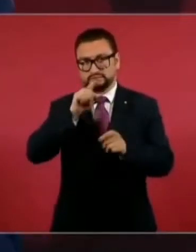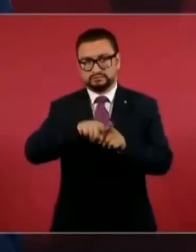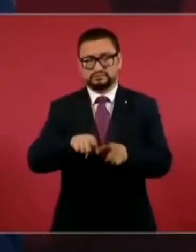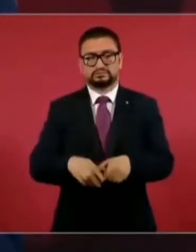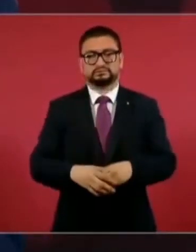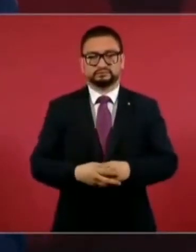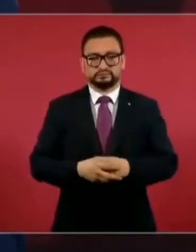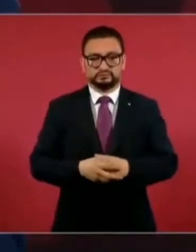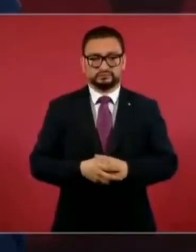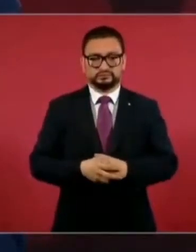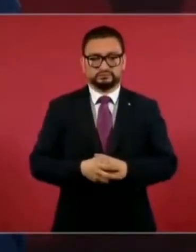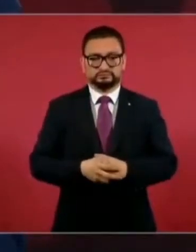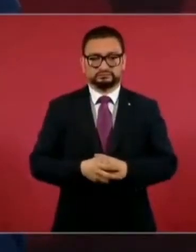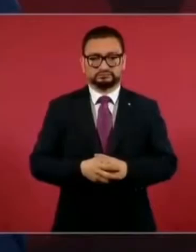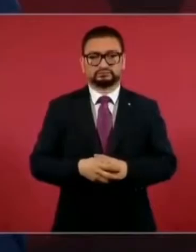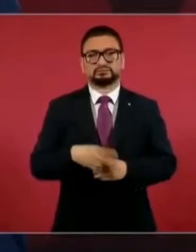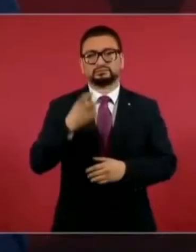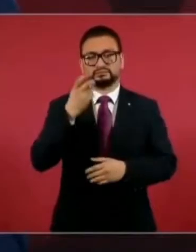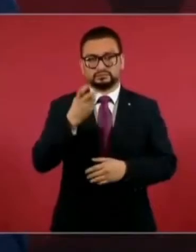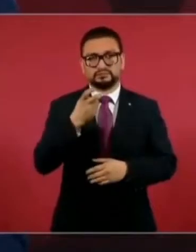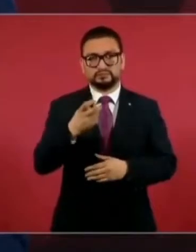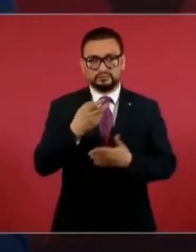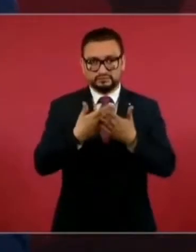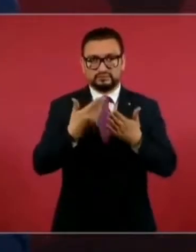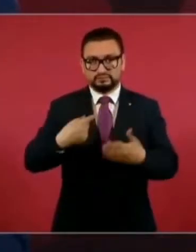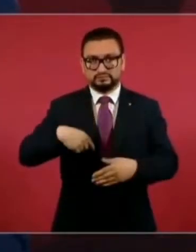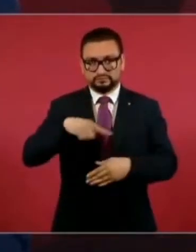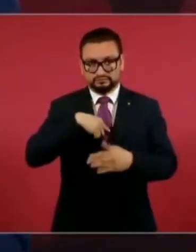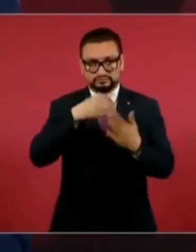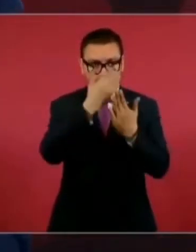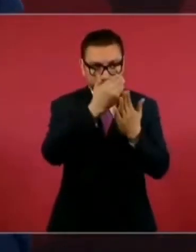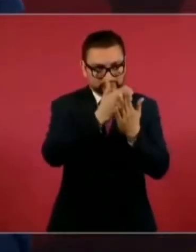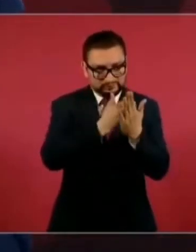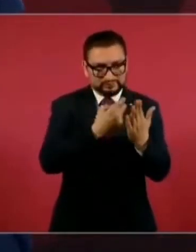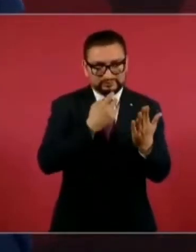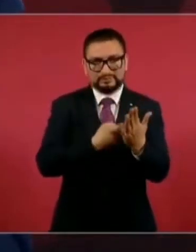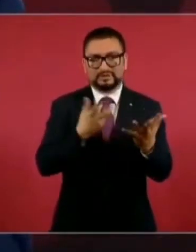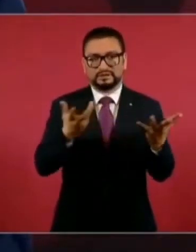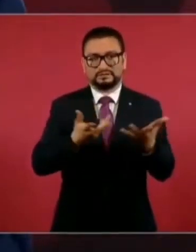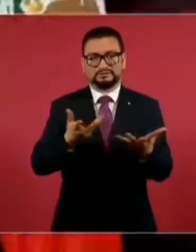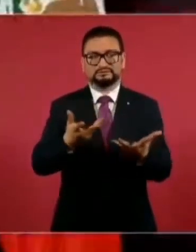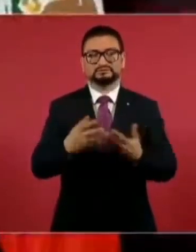Y es nuestra agenda y